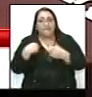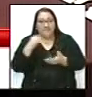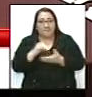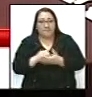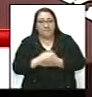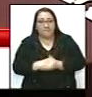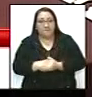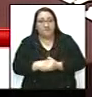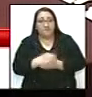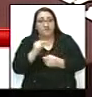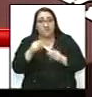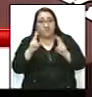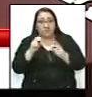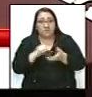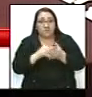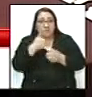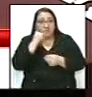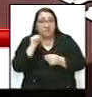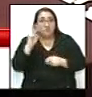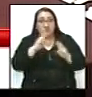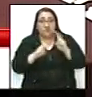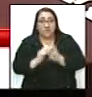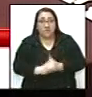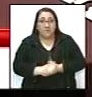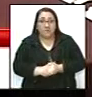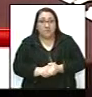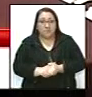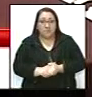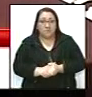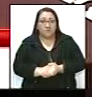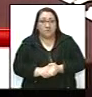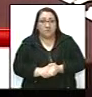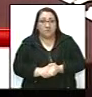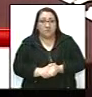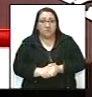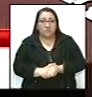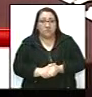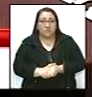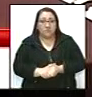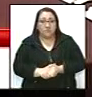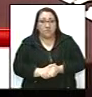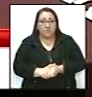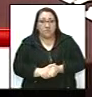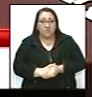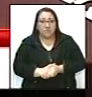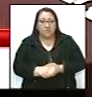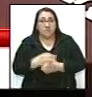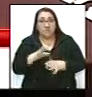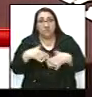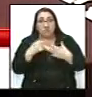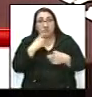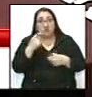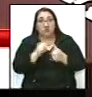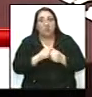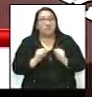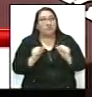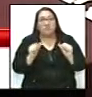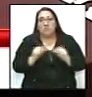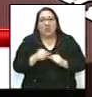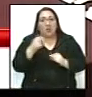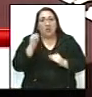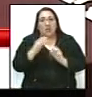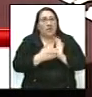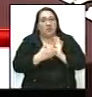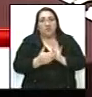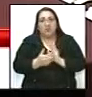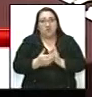Ese tema ayer nos hemos retrotraído en esa discusión. ¿no es cierto? De repente también por un mal enfoque de la